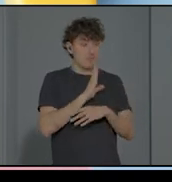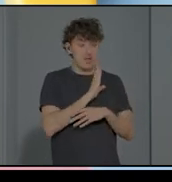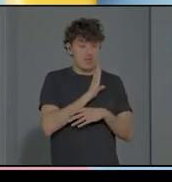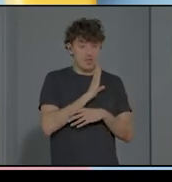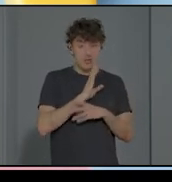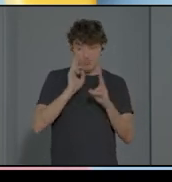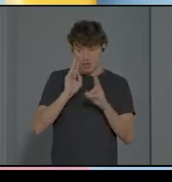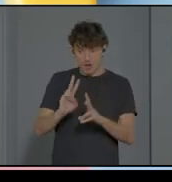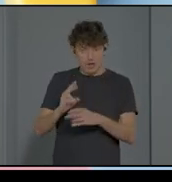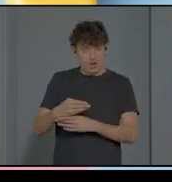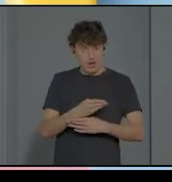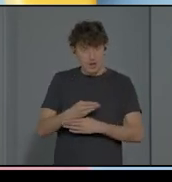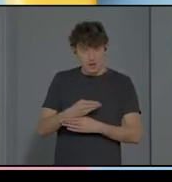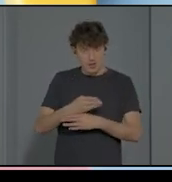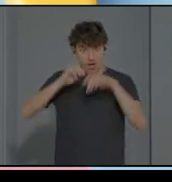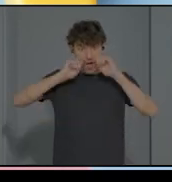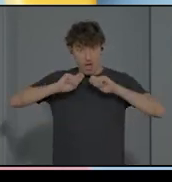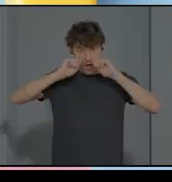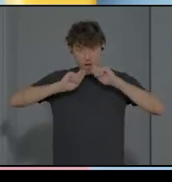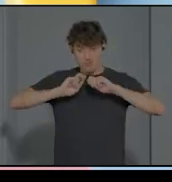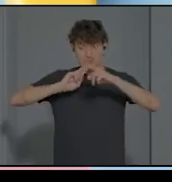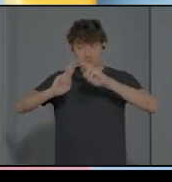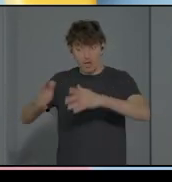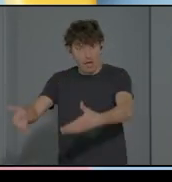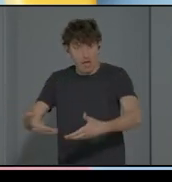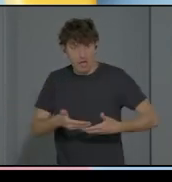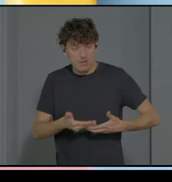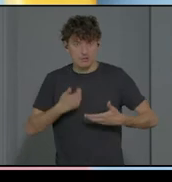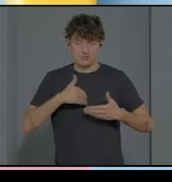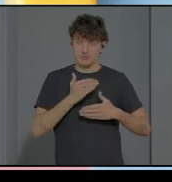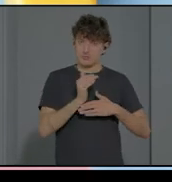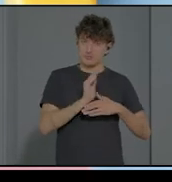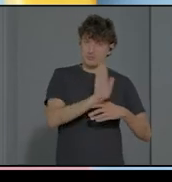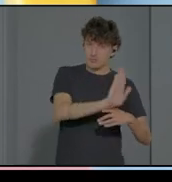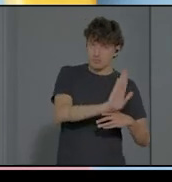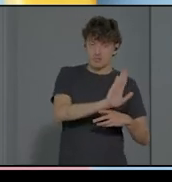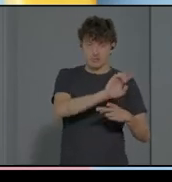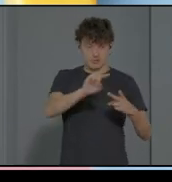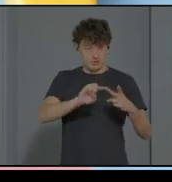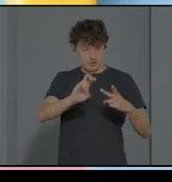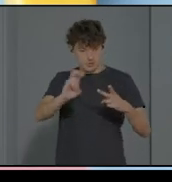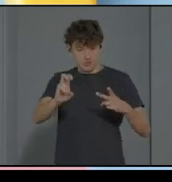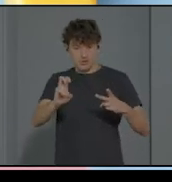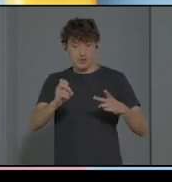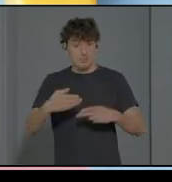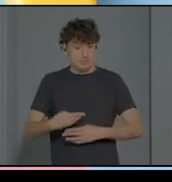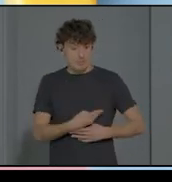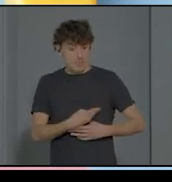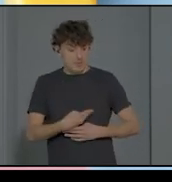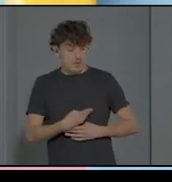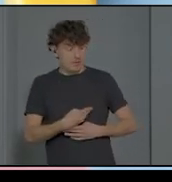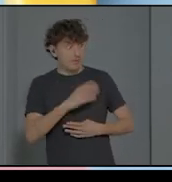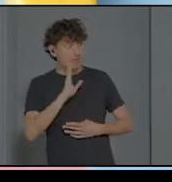cómo el cachorro responde de forma automática a la madre. Y ahora vemos